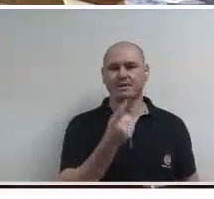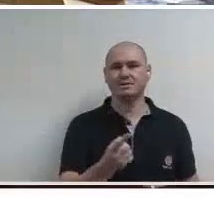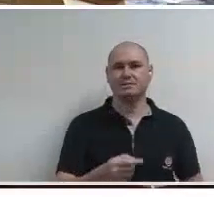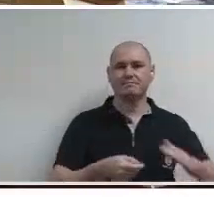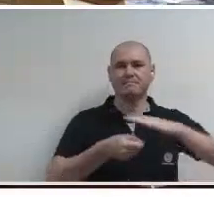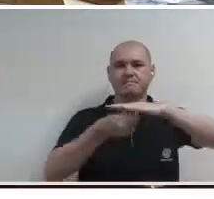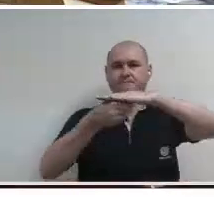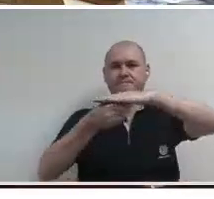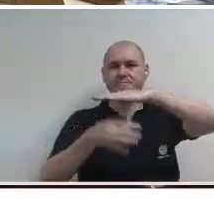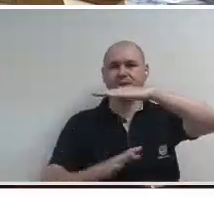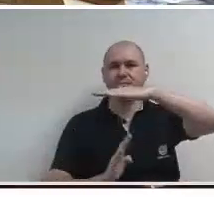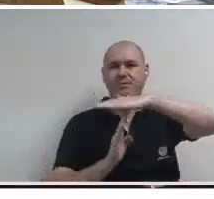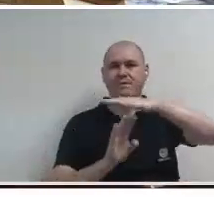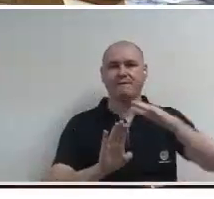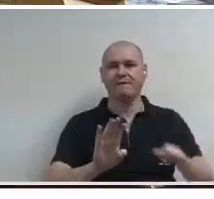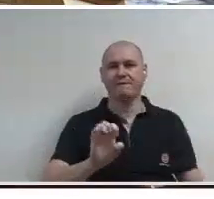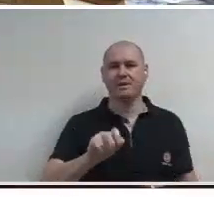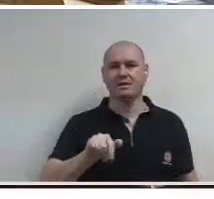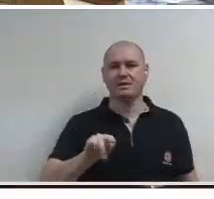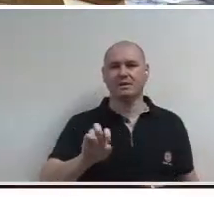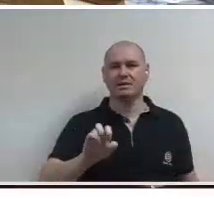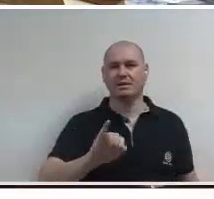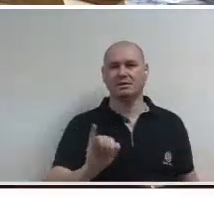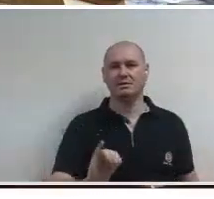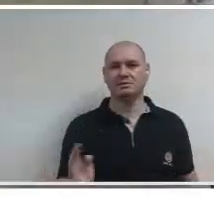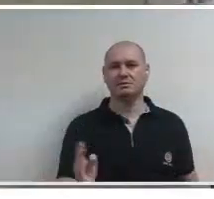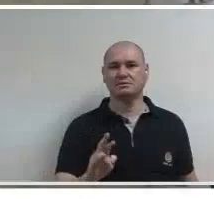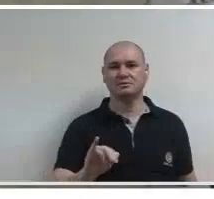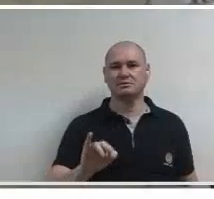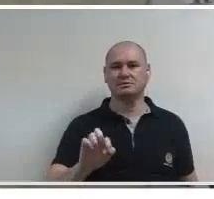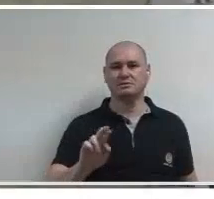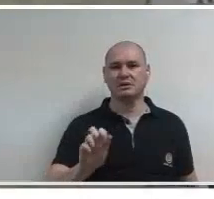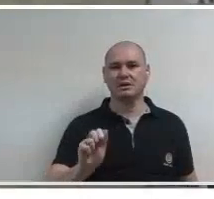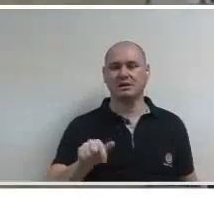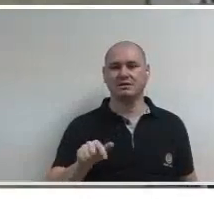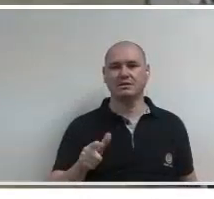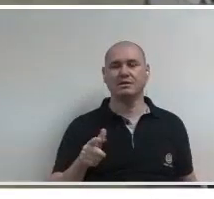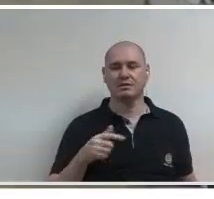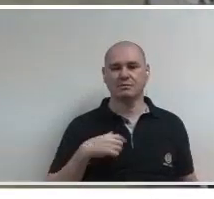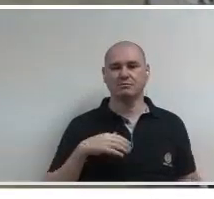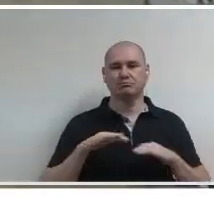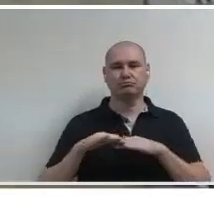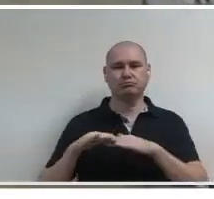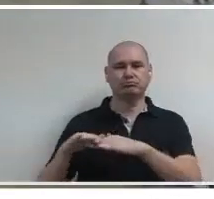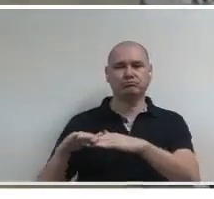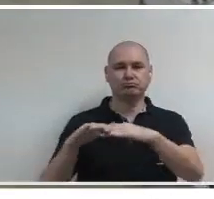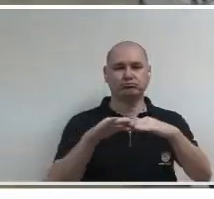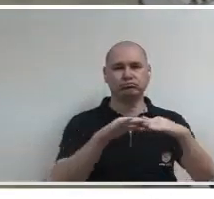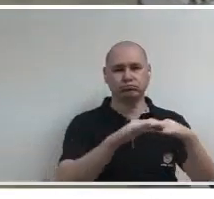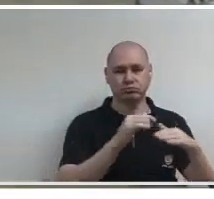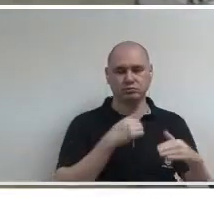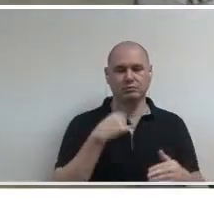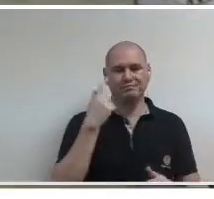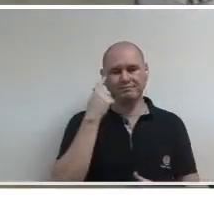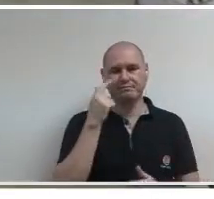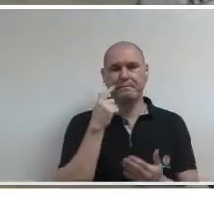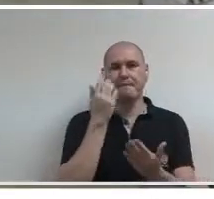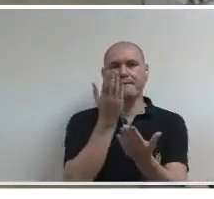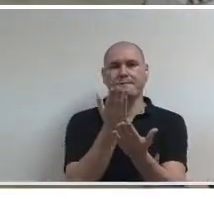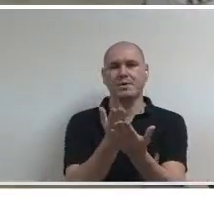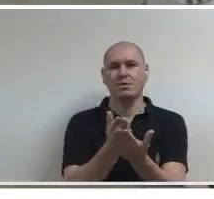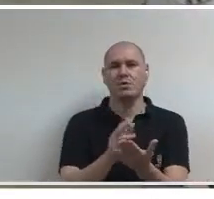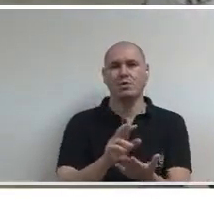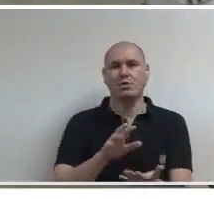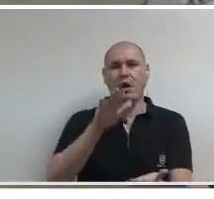distribución Ney, equitativa, pensáramos, principalmente se había por los amo neita, amparos amo que se neico, están hay que tomar esa presentando de y que van ahí, ni amparo precisamente fuera, frente a hay que no